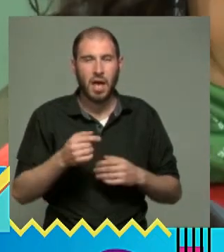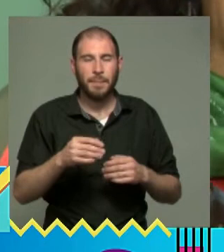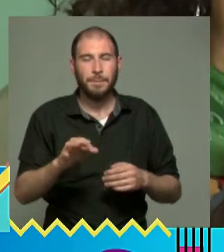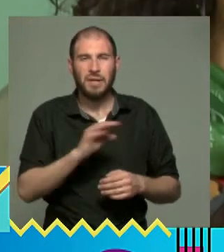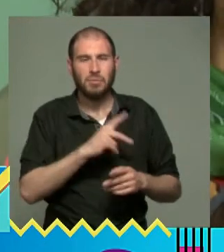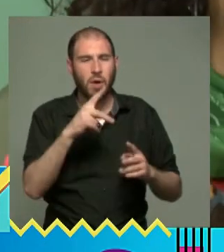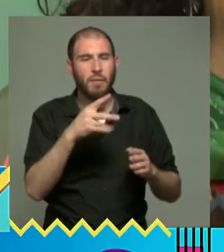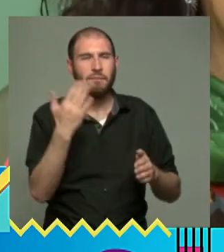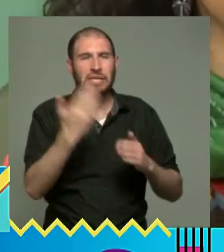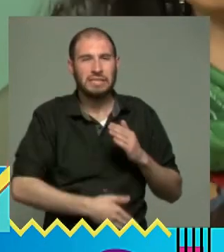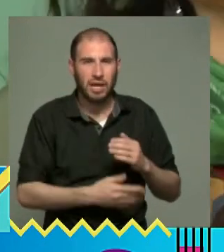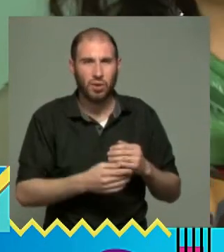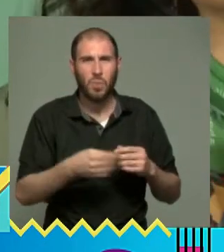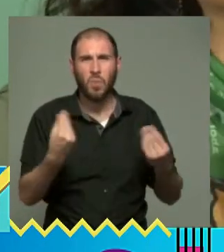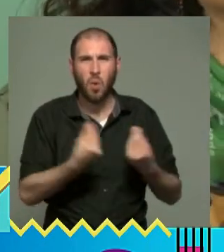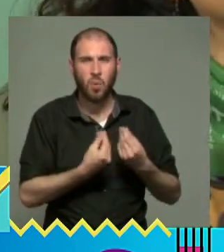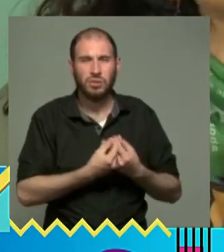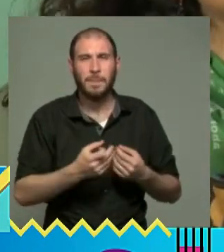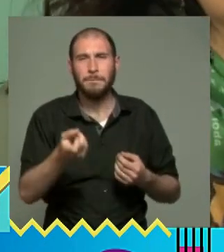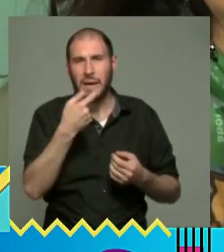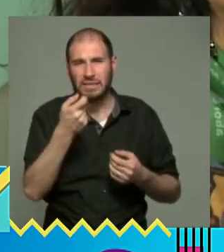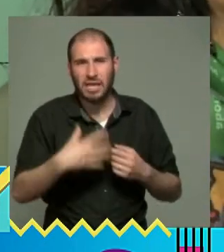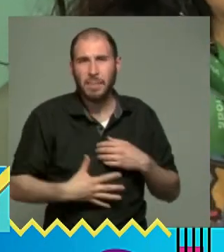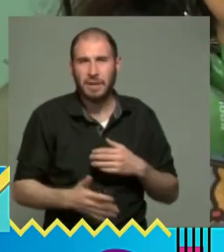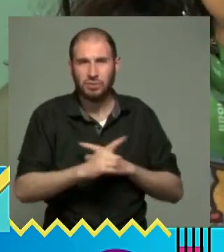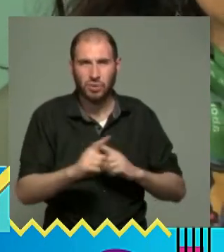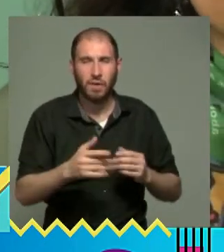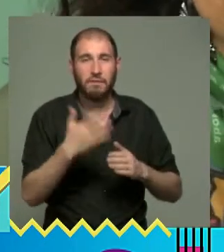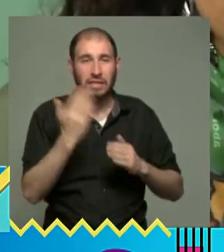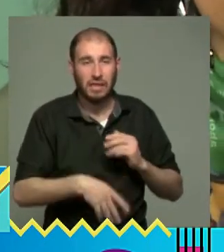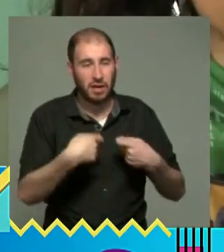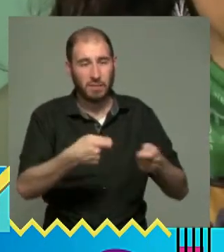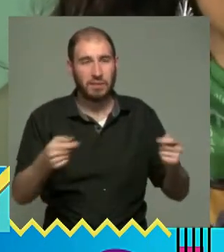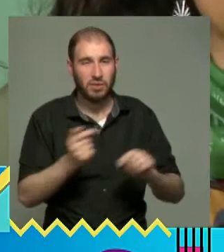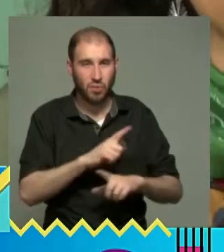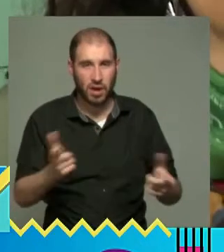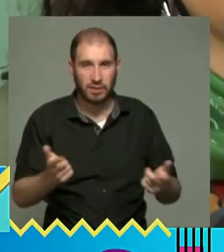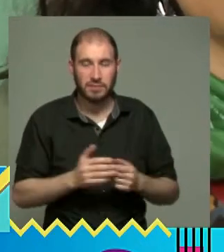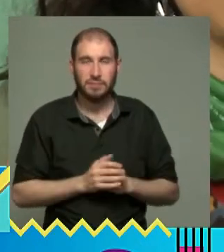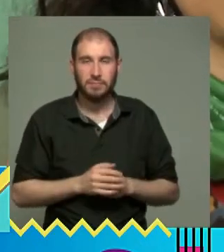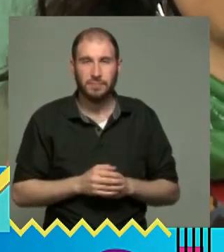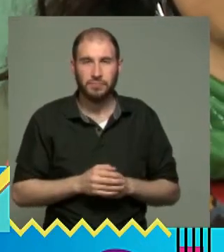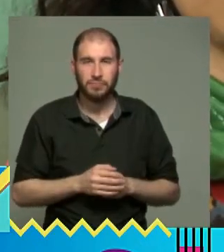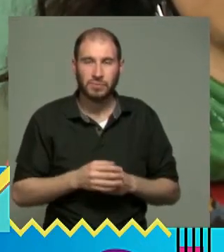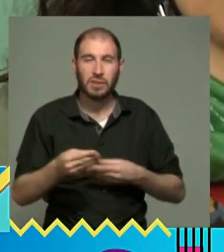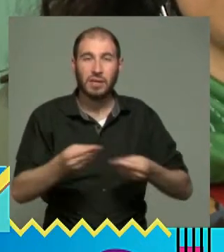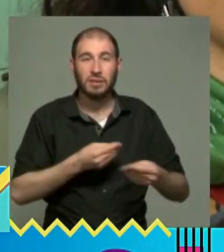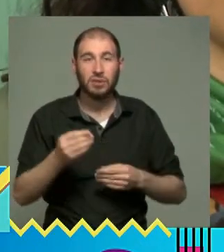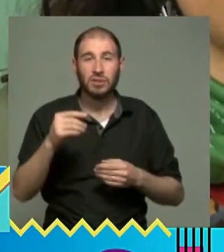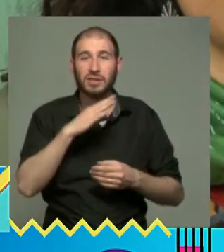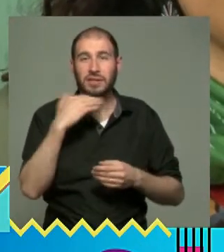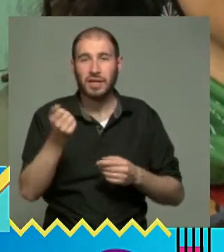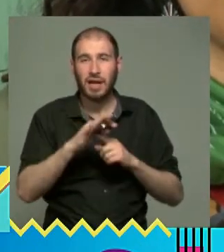en depósitos, toneladas de anticonceptivos que se vencieron, que no fueron repartidos, en especial en la gestión de Celso